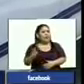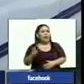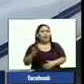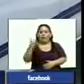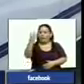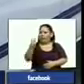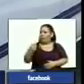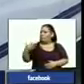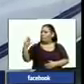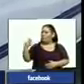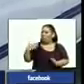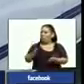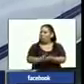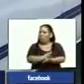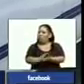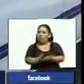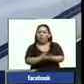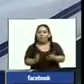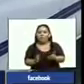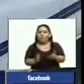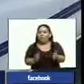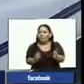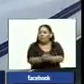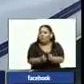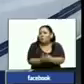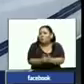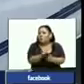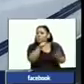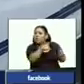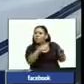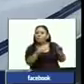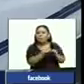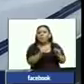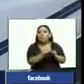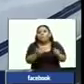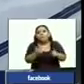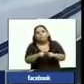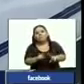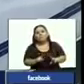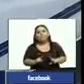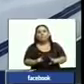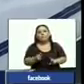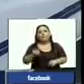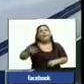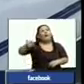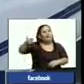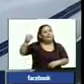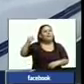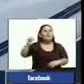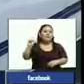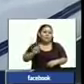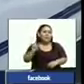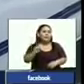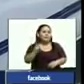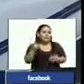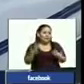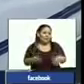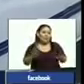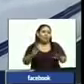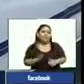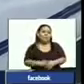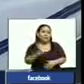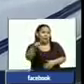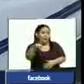días de que no se había reportado ningún hecho de esta clase, pero sí, anteriormente ya han habido algunos, pero no